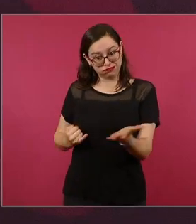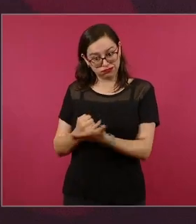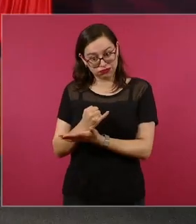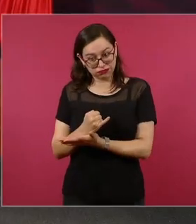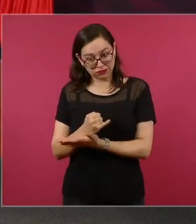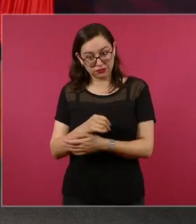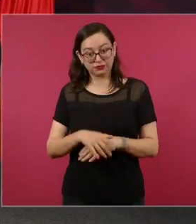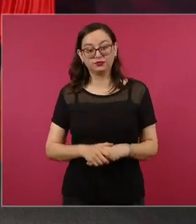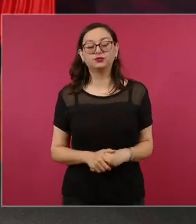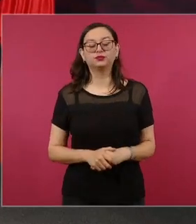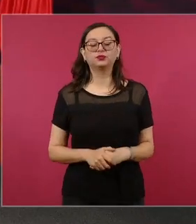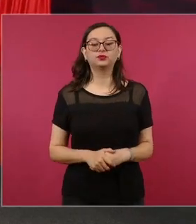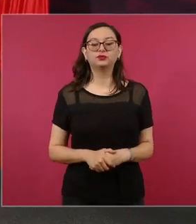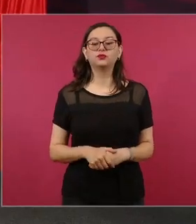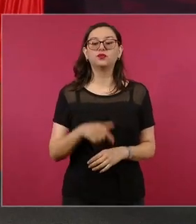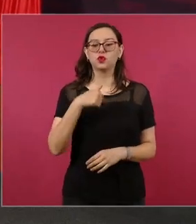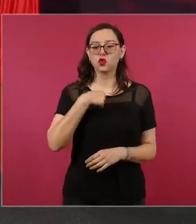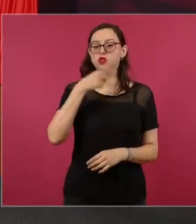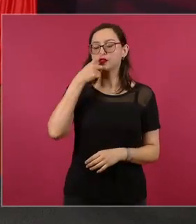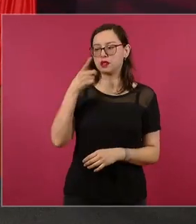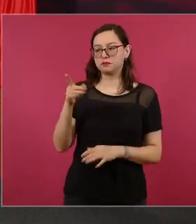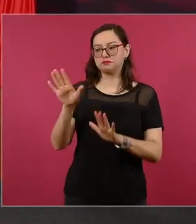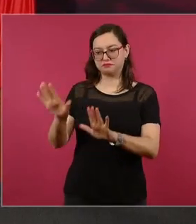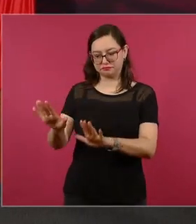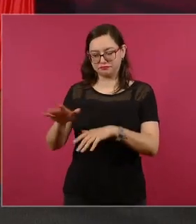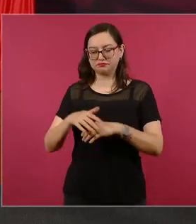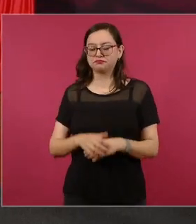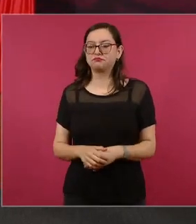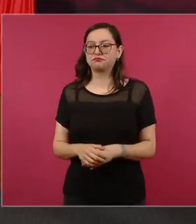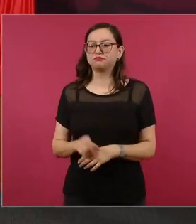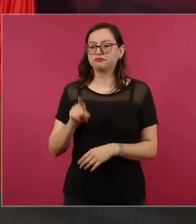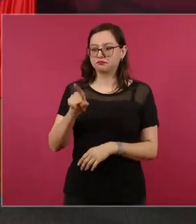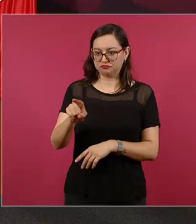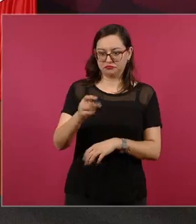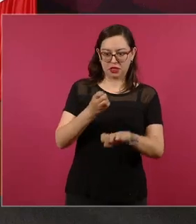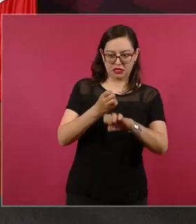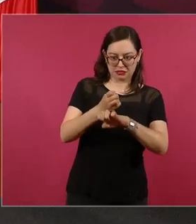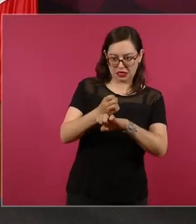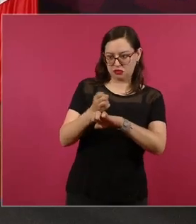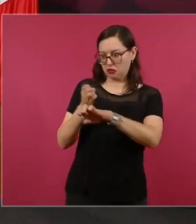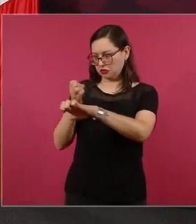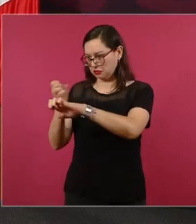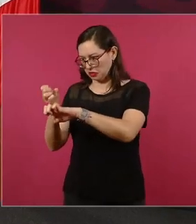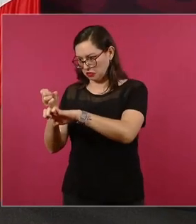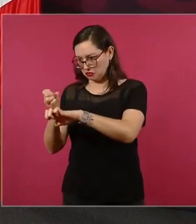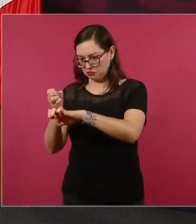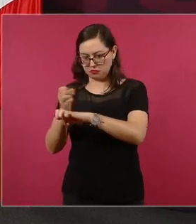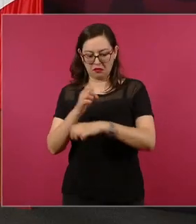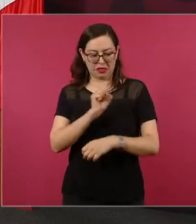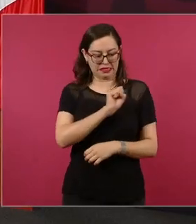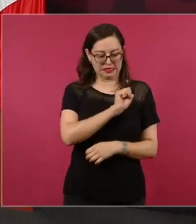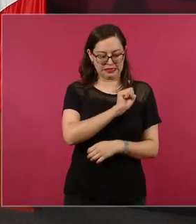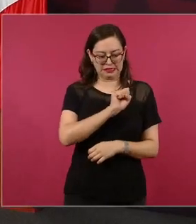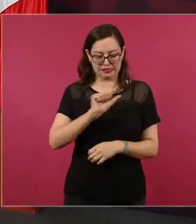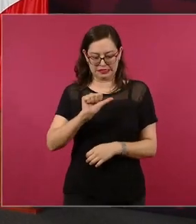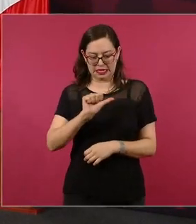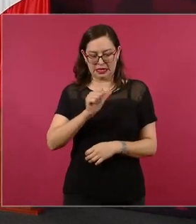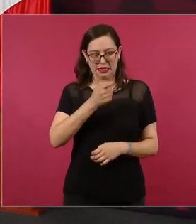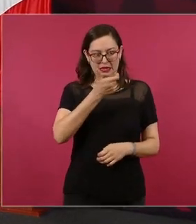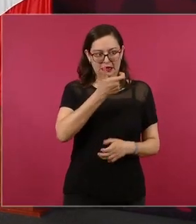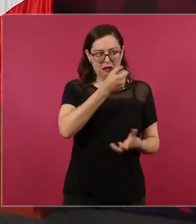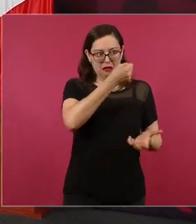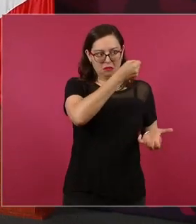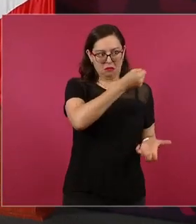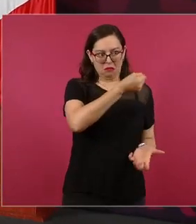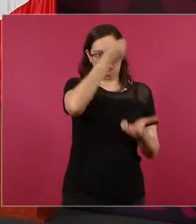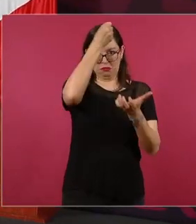en vez de que se les entreguen fondos, porque la Secretaría de Salud era como